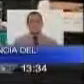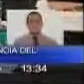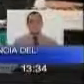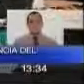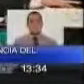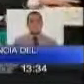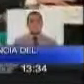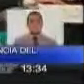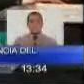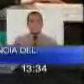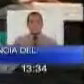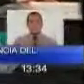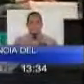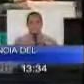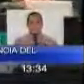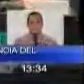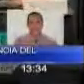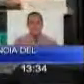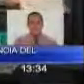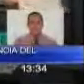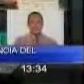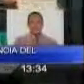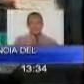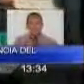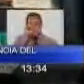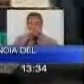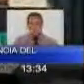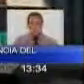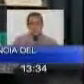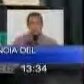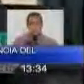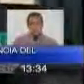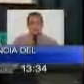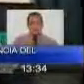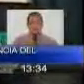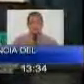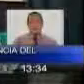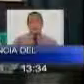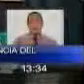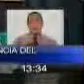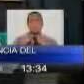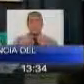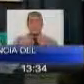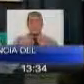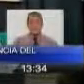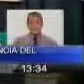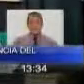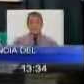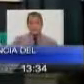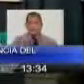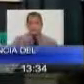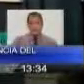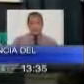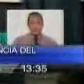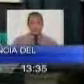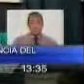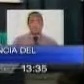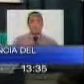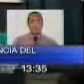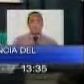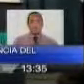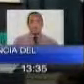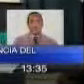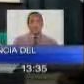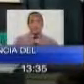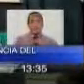Como responsable de la defensa legal del Perú, ¿ya han evaluado los daños que podría causarle esto al Perú en sede internacional?